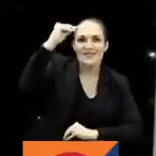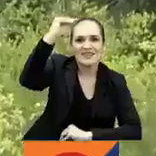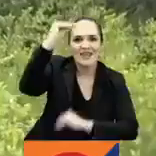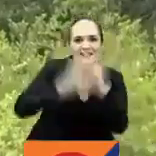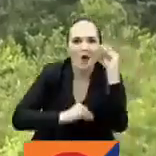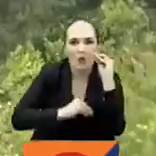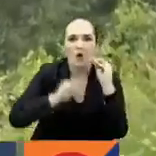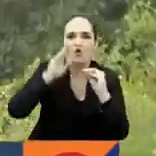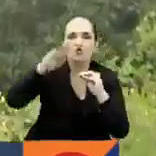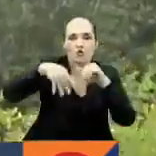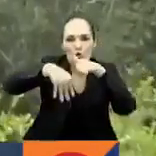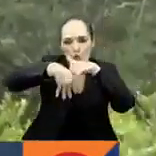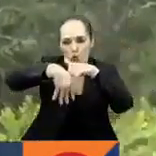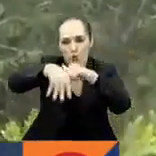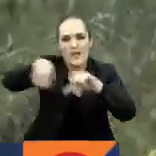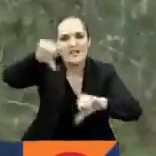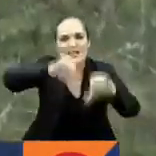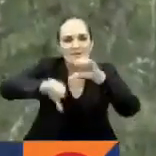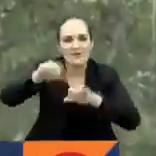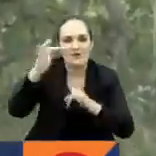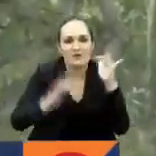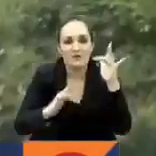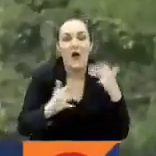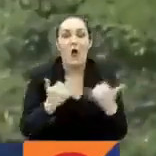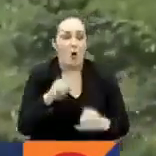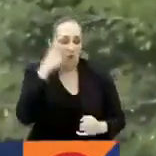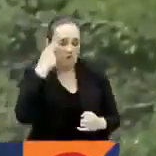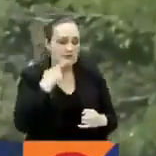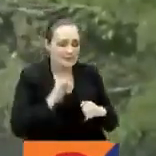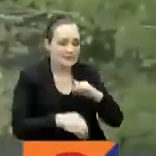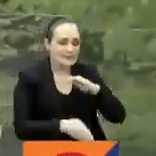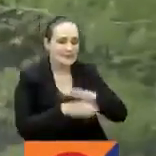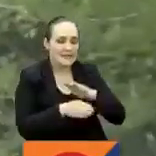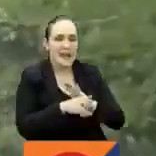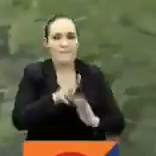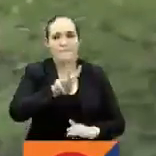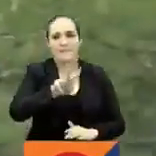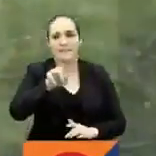el gobierno espera que este año sean fumigadas al menos 26.000 hectáreas